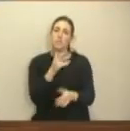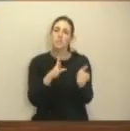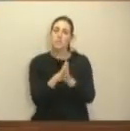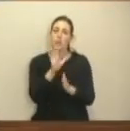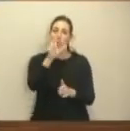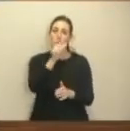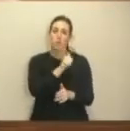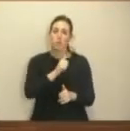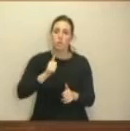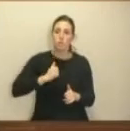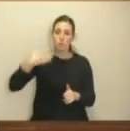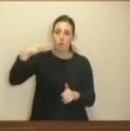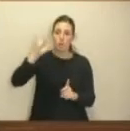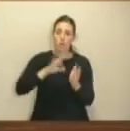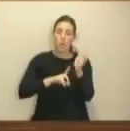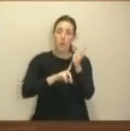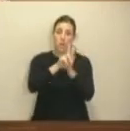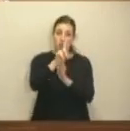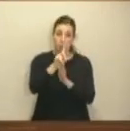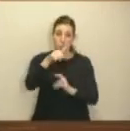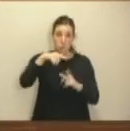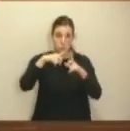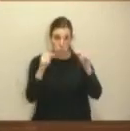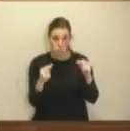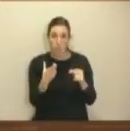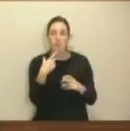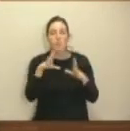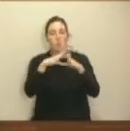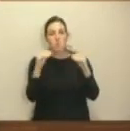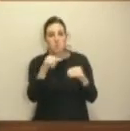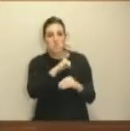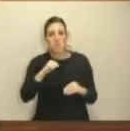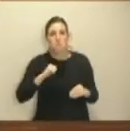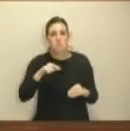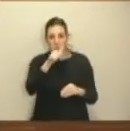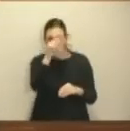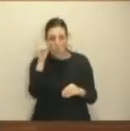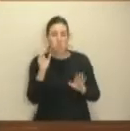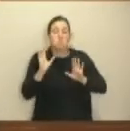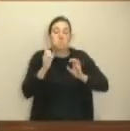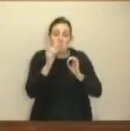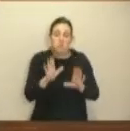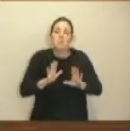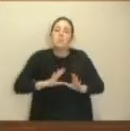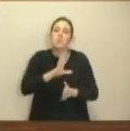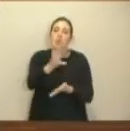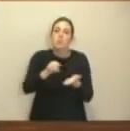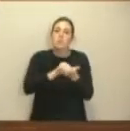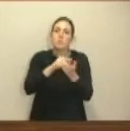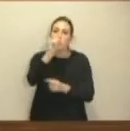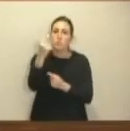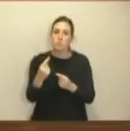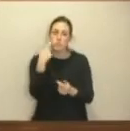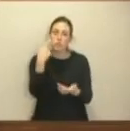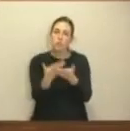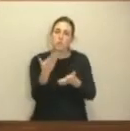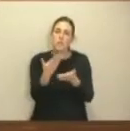autónoma que decreceremos. Eso lo dice la Universidad Autónoma, pero es que lo que ustedes recogen en el presupuesto es la constatación de que